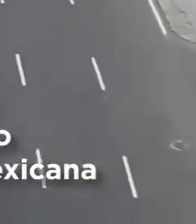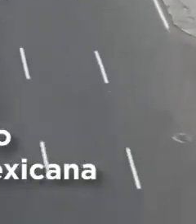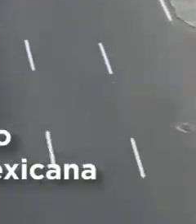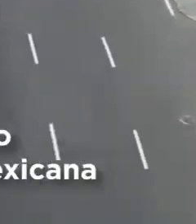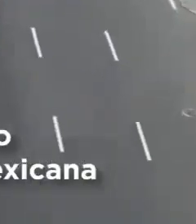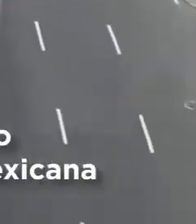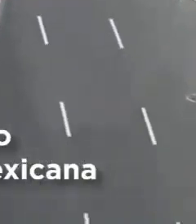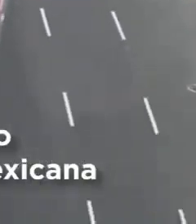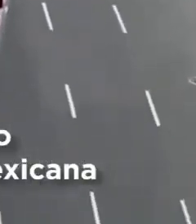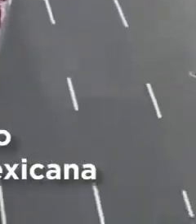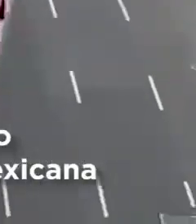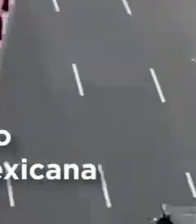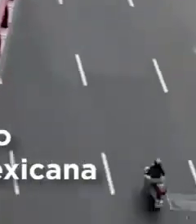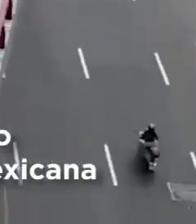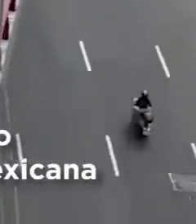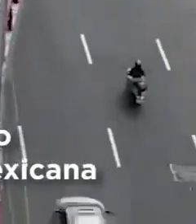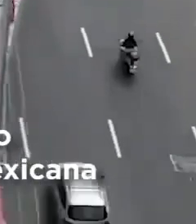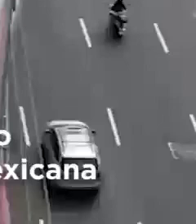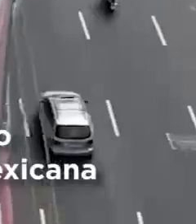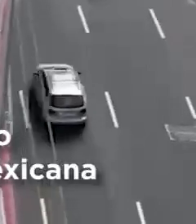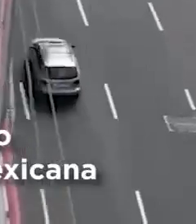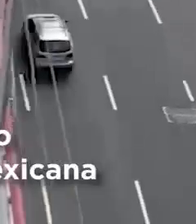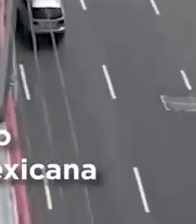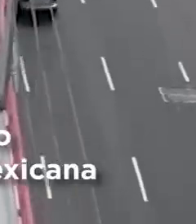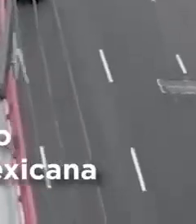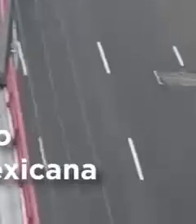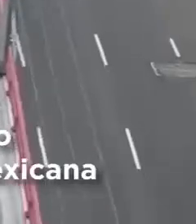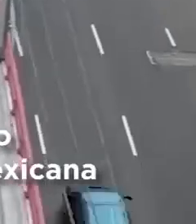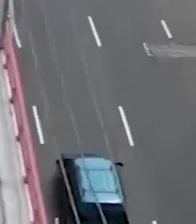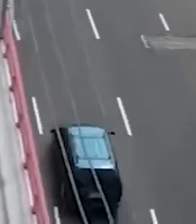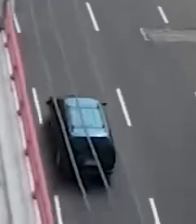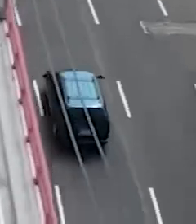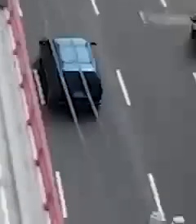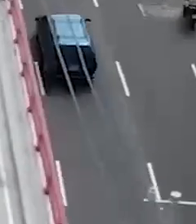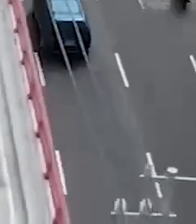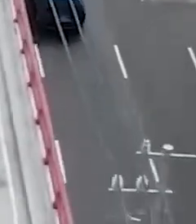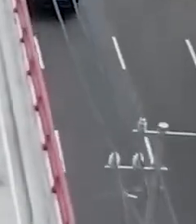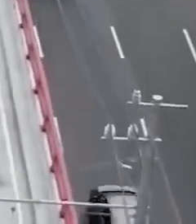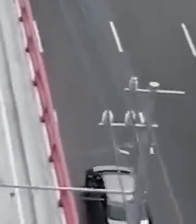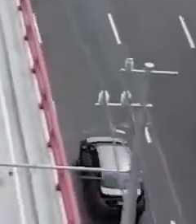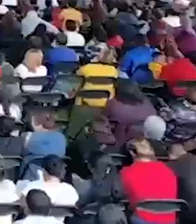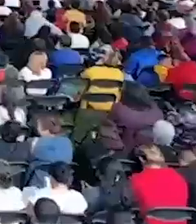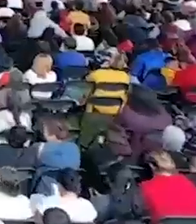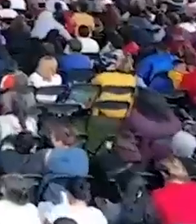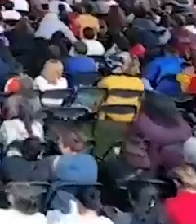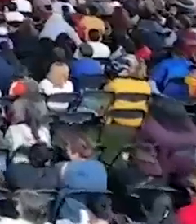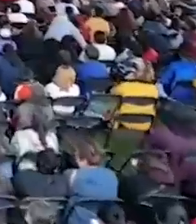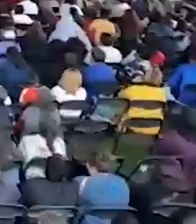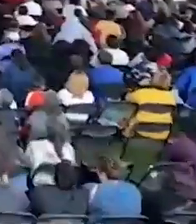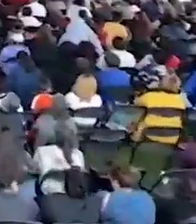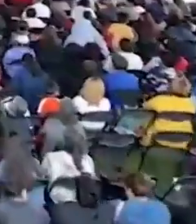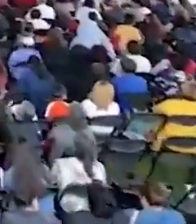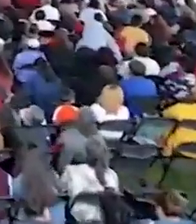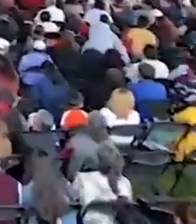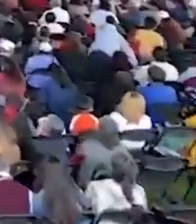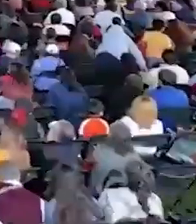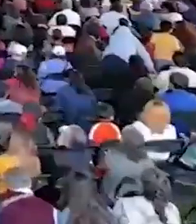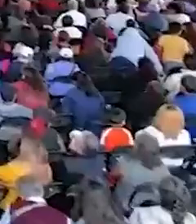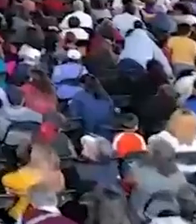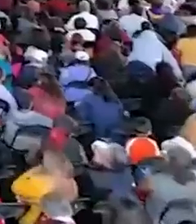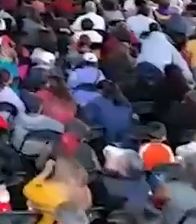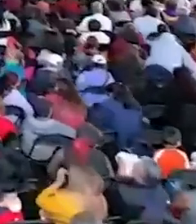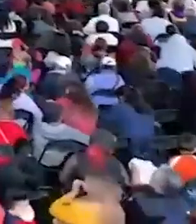y orgullosamente una obra mexicana de nuestro país para el resto del planeta